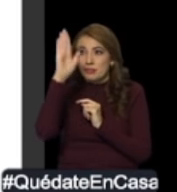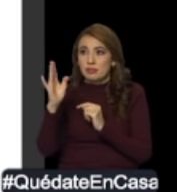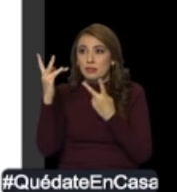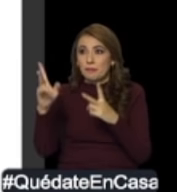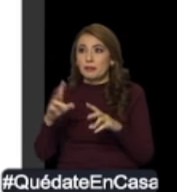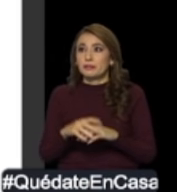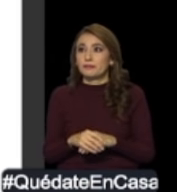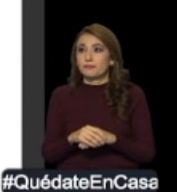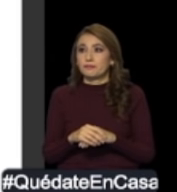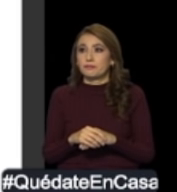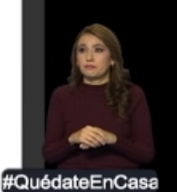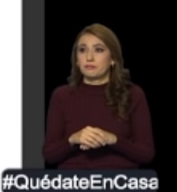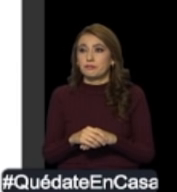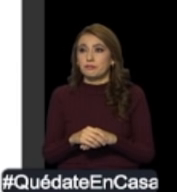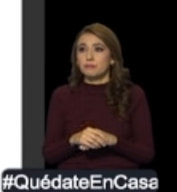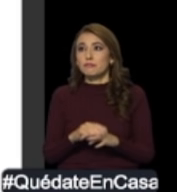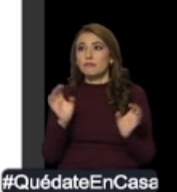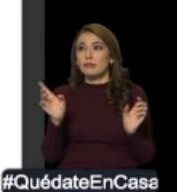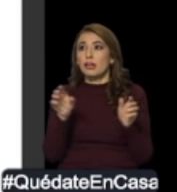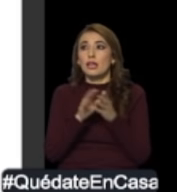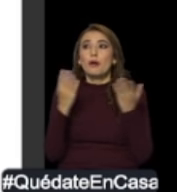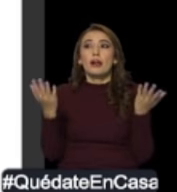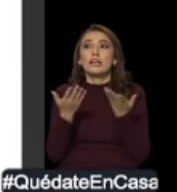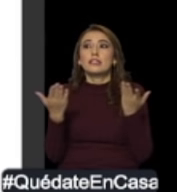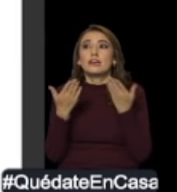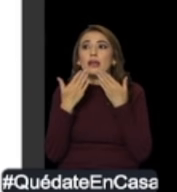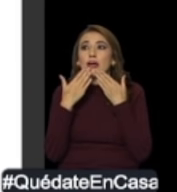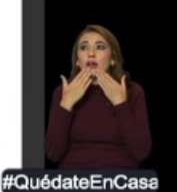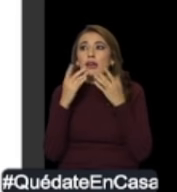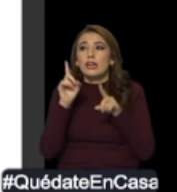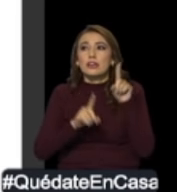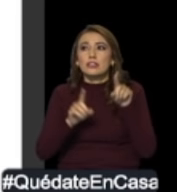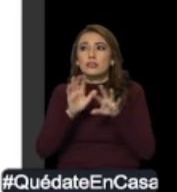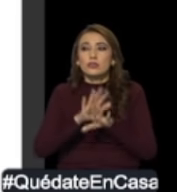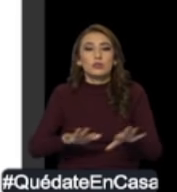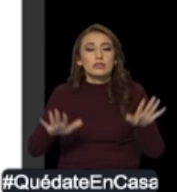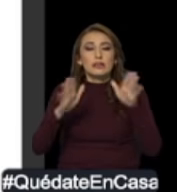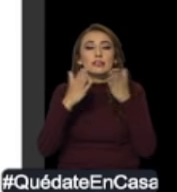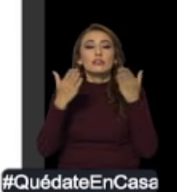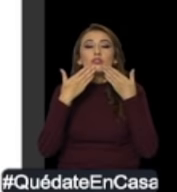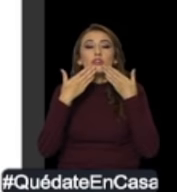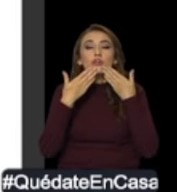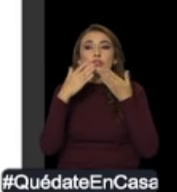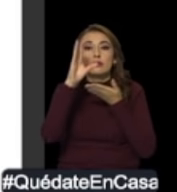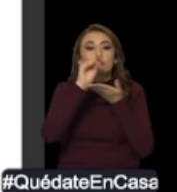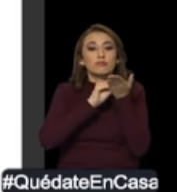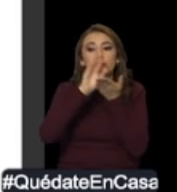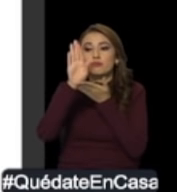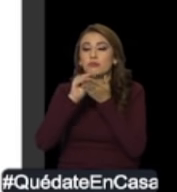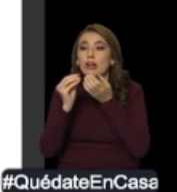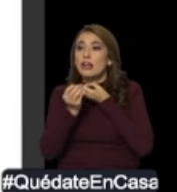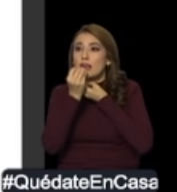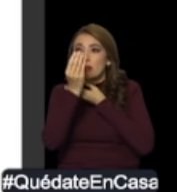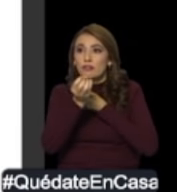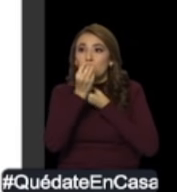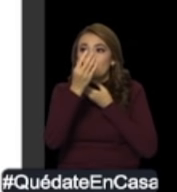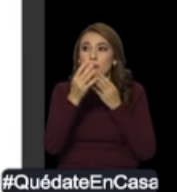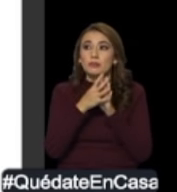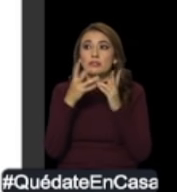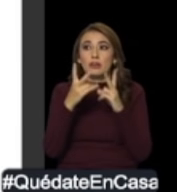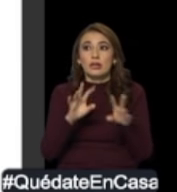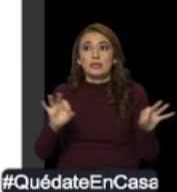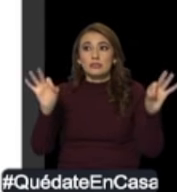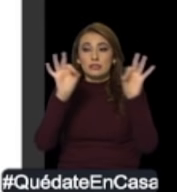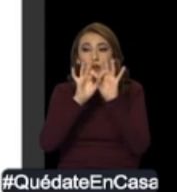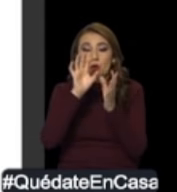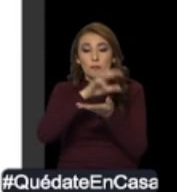la información y que pertenecen también con la misma clasificación de confirmado, descartado, sospechoso y totales de la provincia